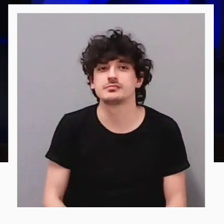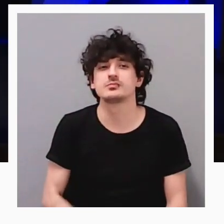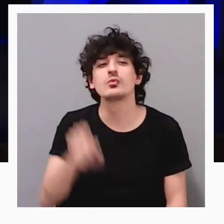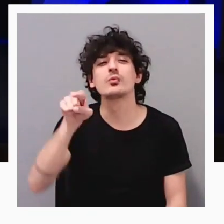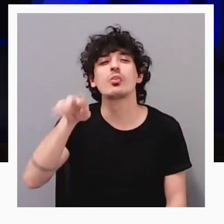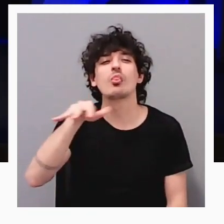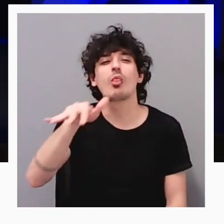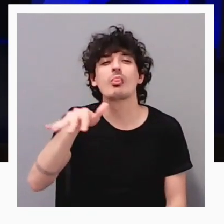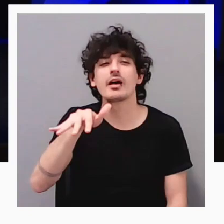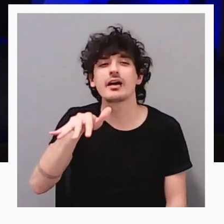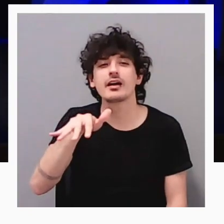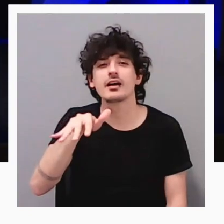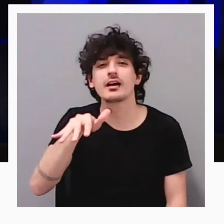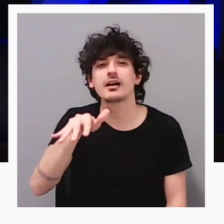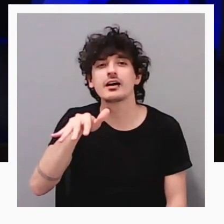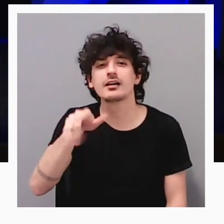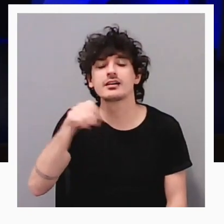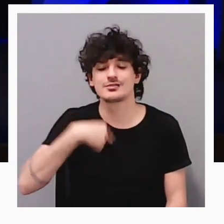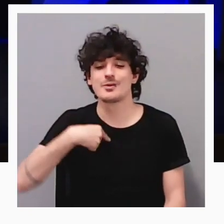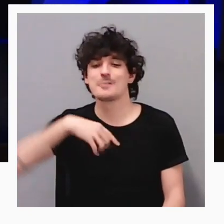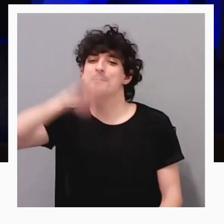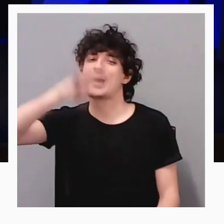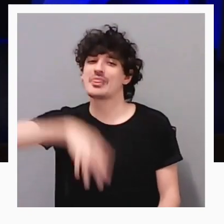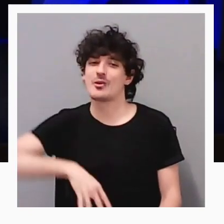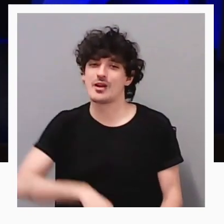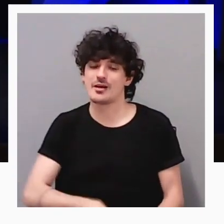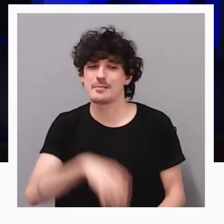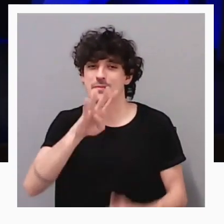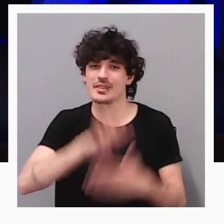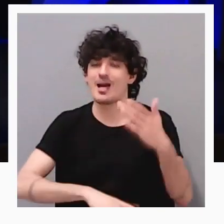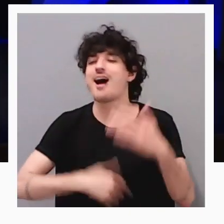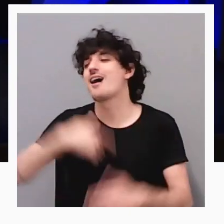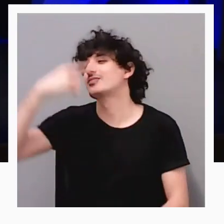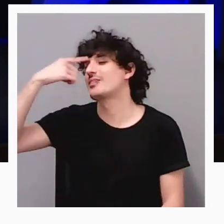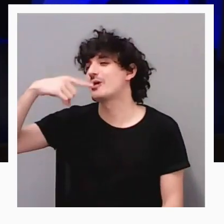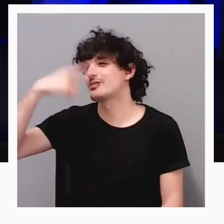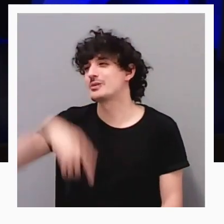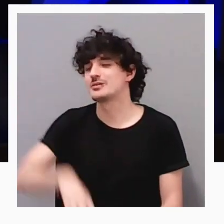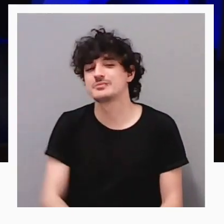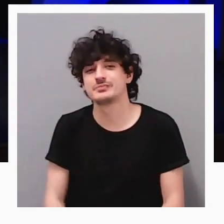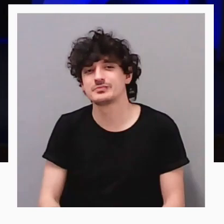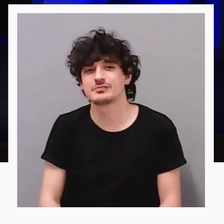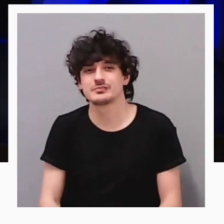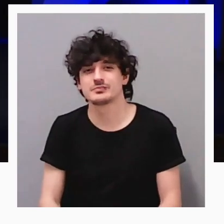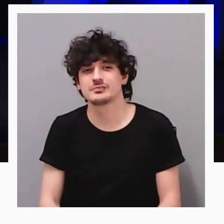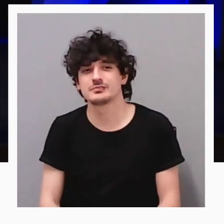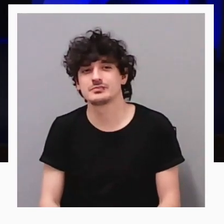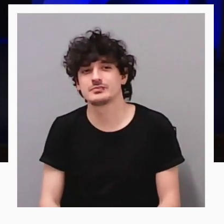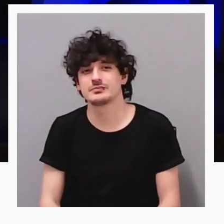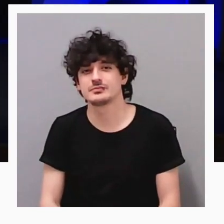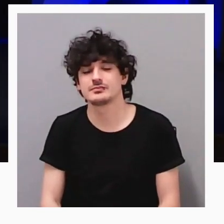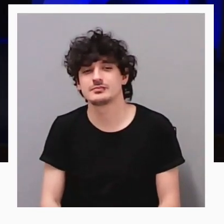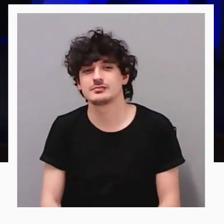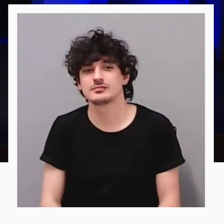estás? En Barcelona. Ah, ok, yo sabía. Ok, vamos Pues, ahora, Rafael.